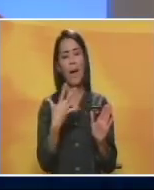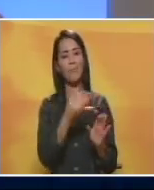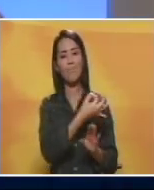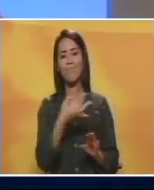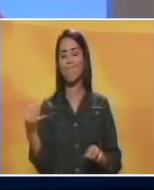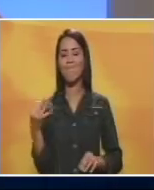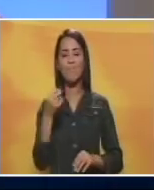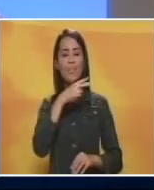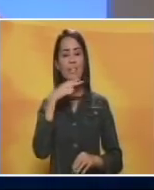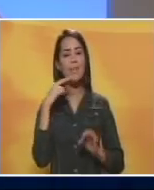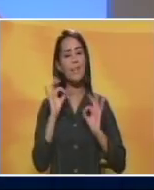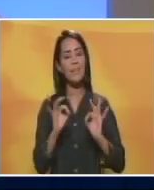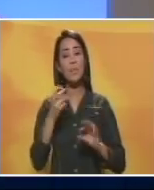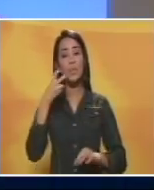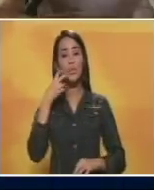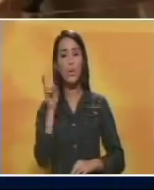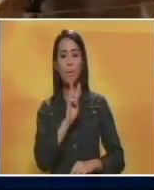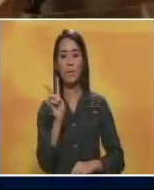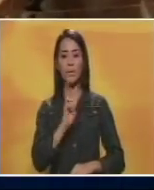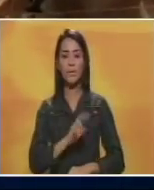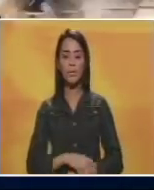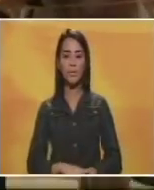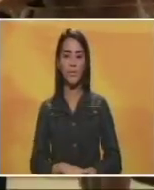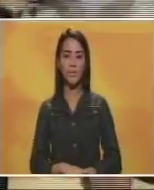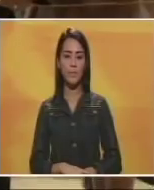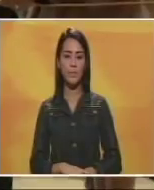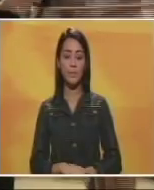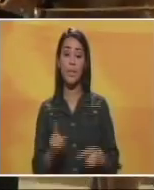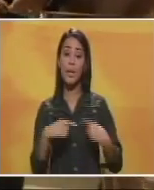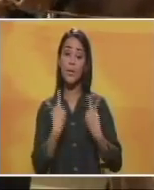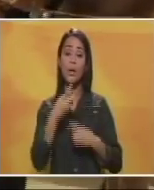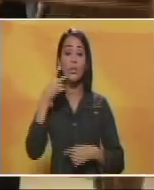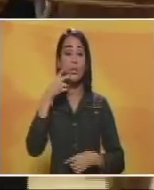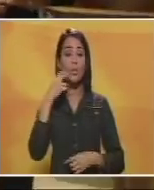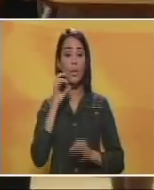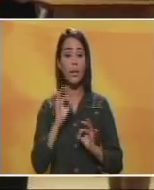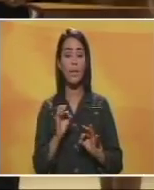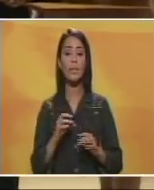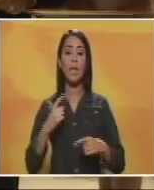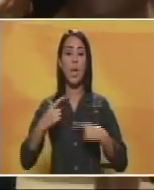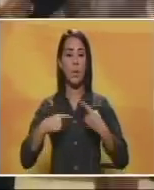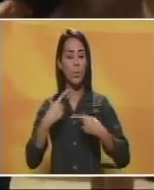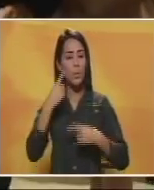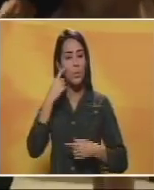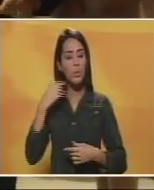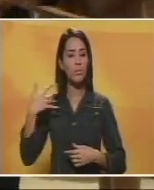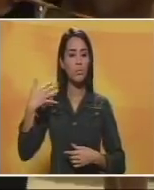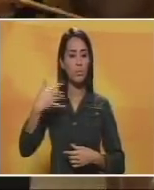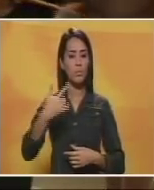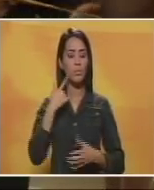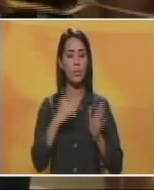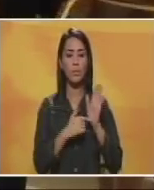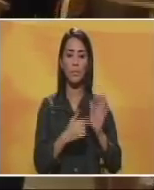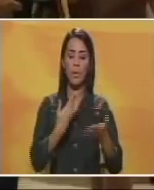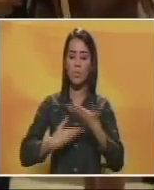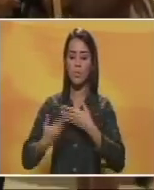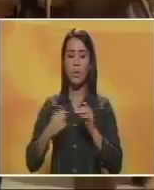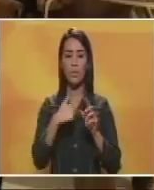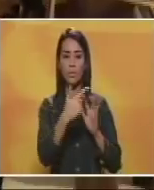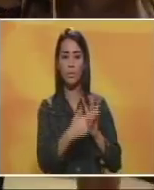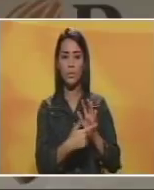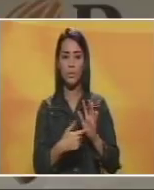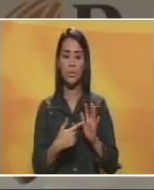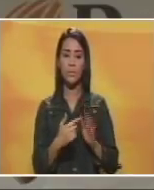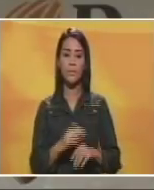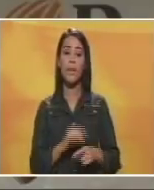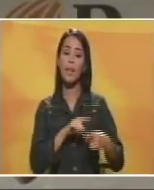lo rico que es nuestro cacao venezolano. El Salón del Chocolate ha sido por tradición una vitrina para exhibir la variedad y calidad de todos los